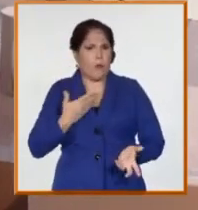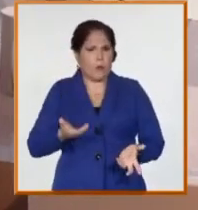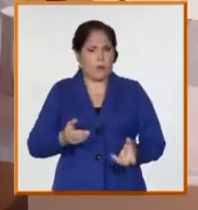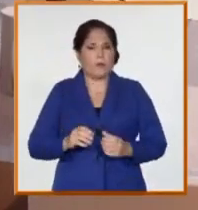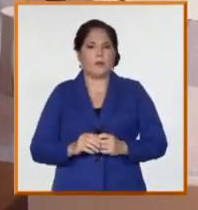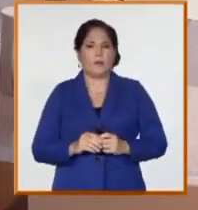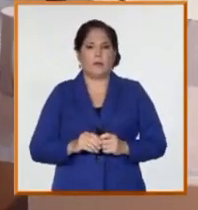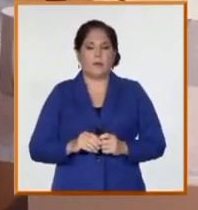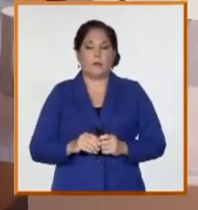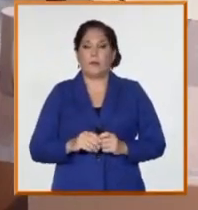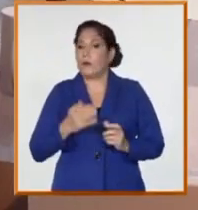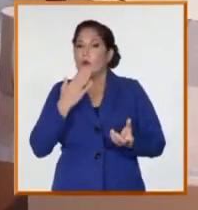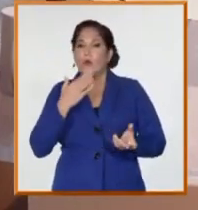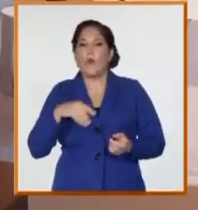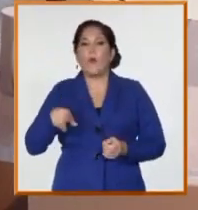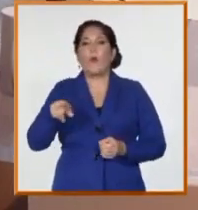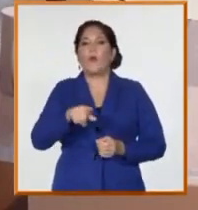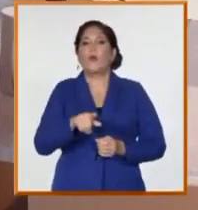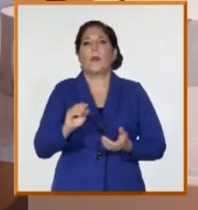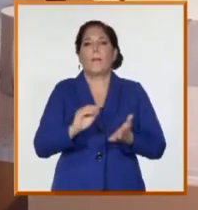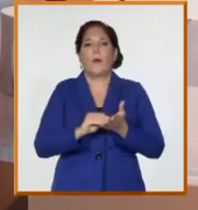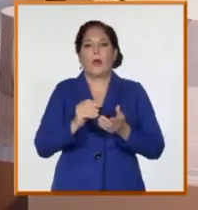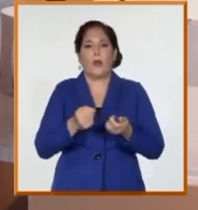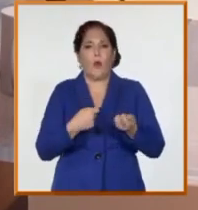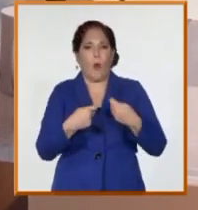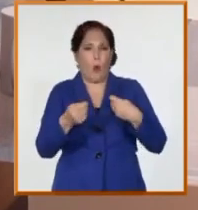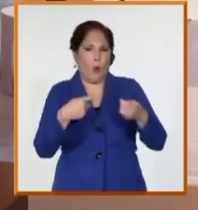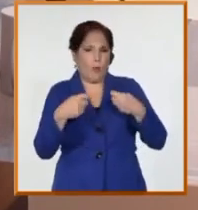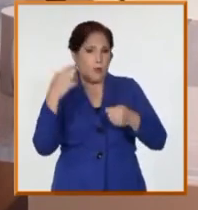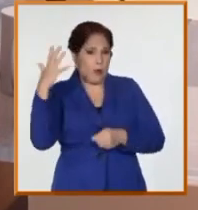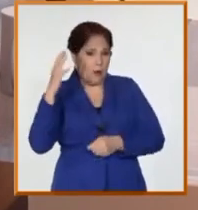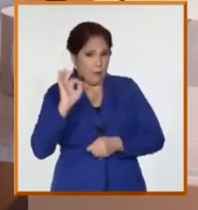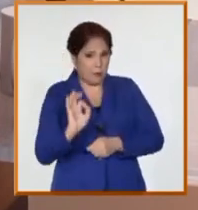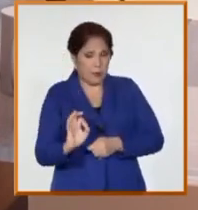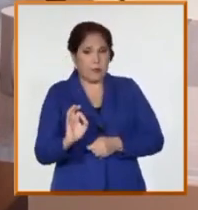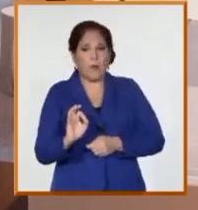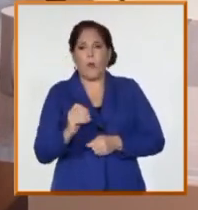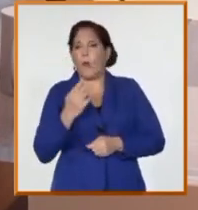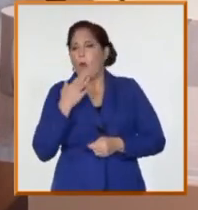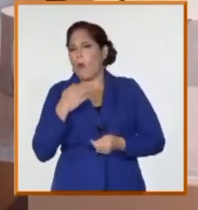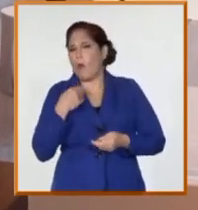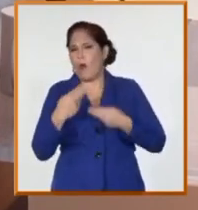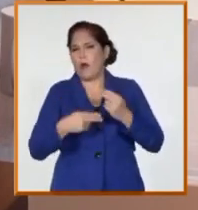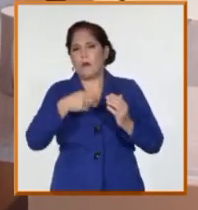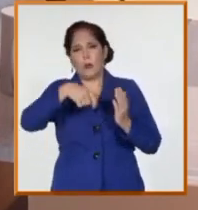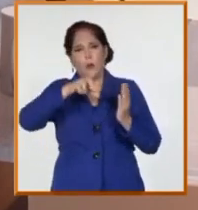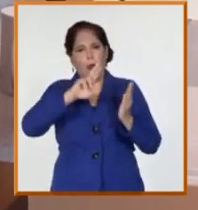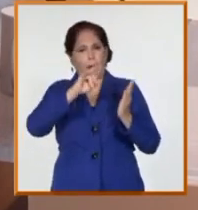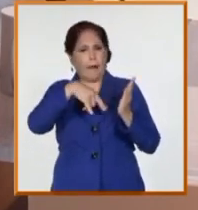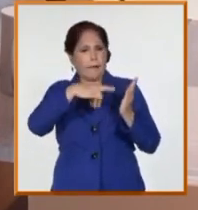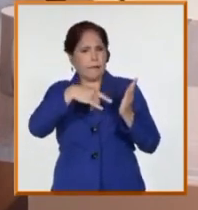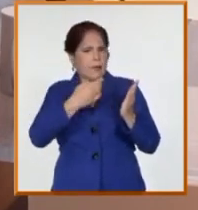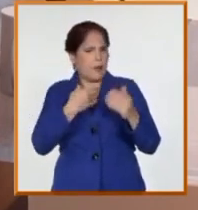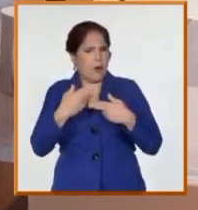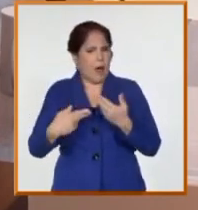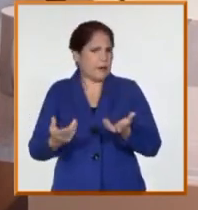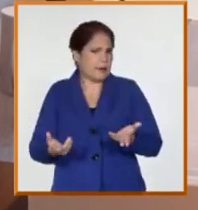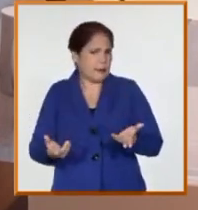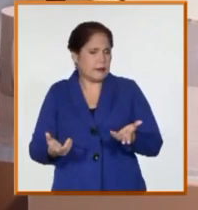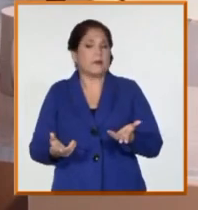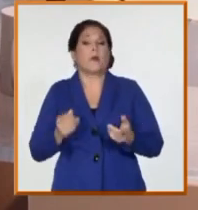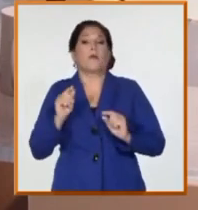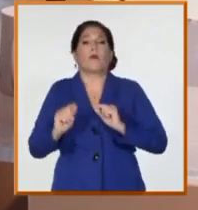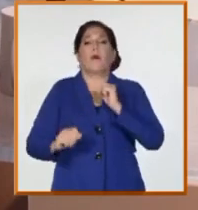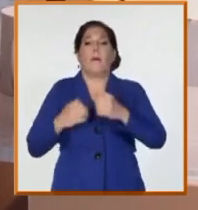ha sido la inserción del comercio exterior cubano en todo este proceso de transformación y como